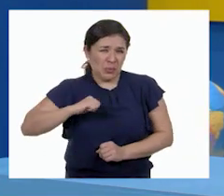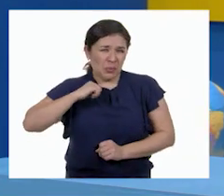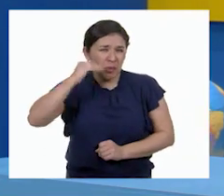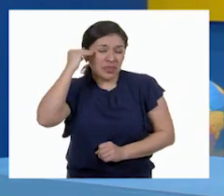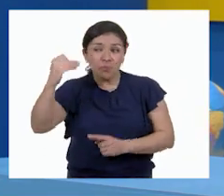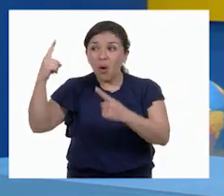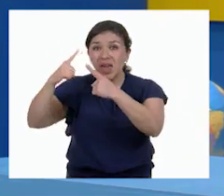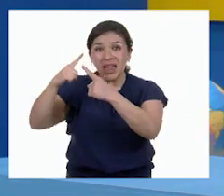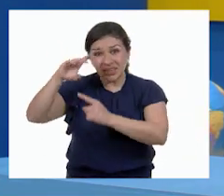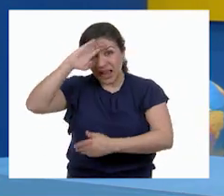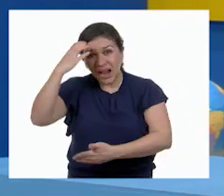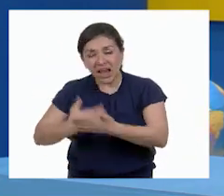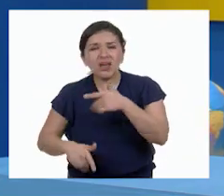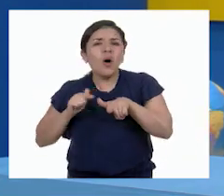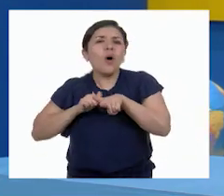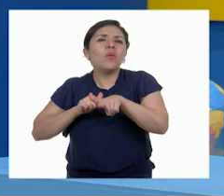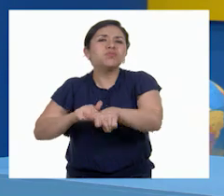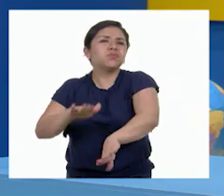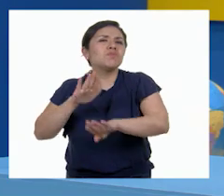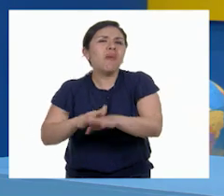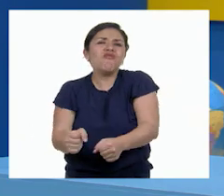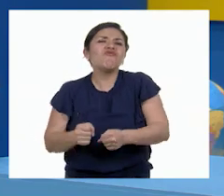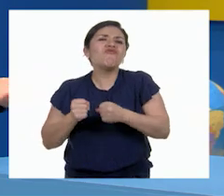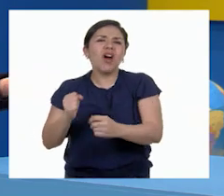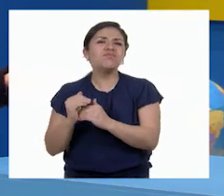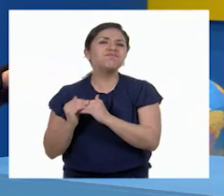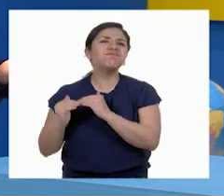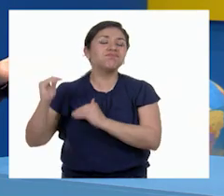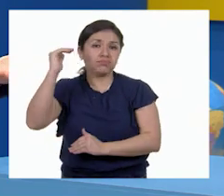la Iglesia seguía siendo un sector clave,